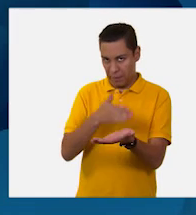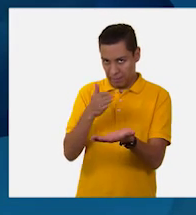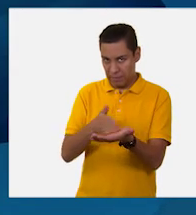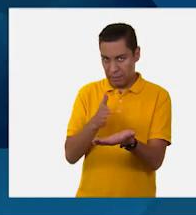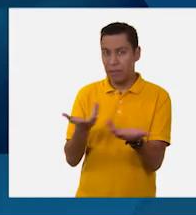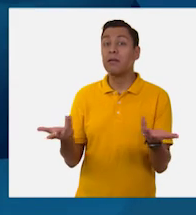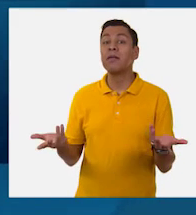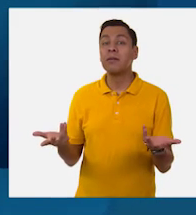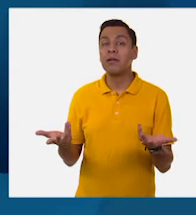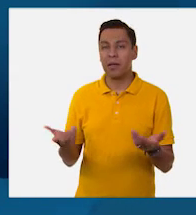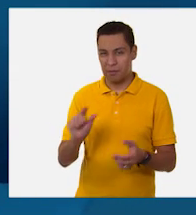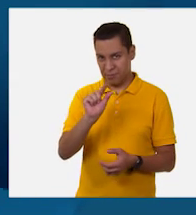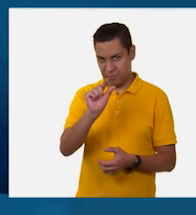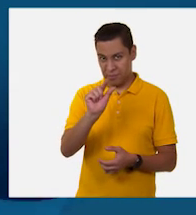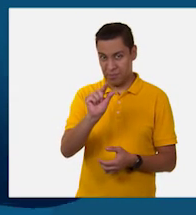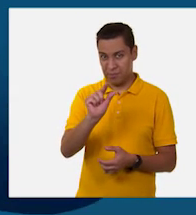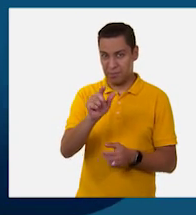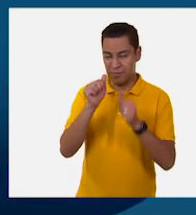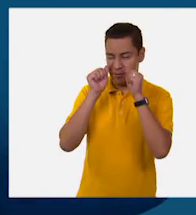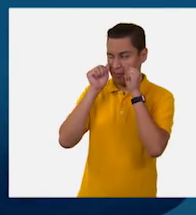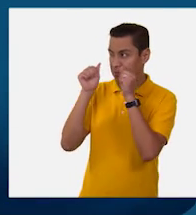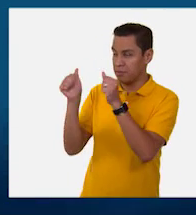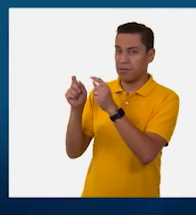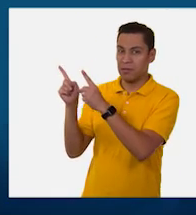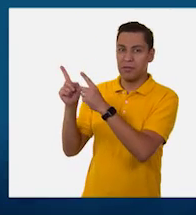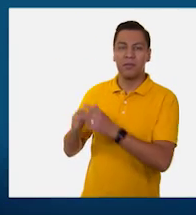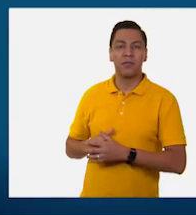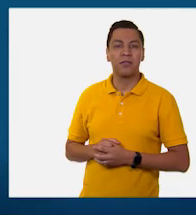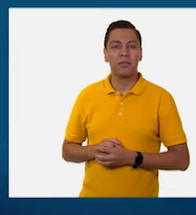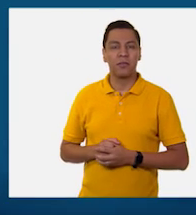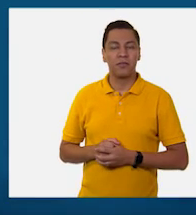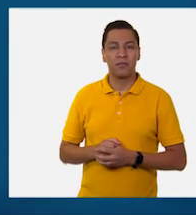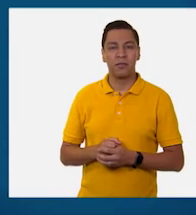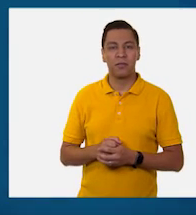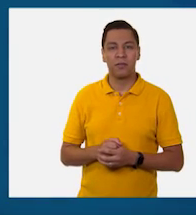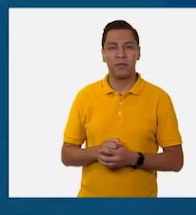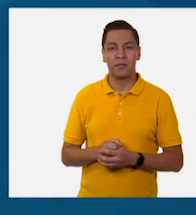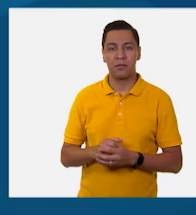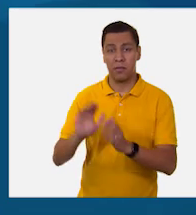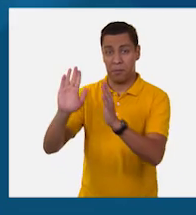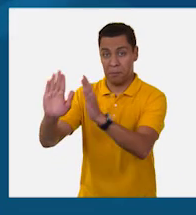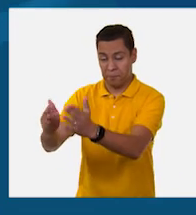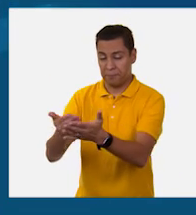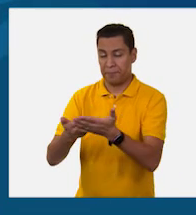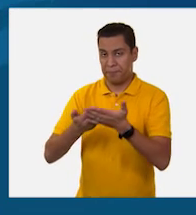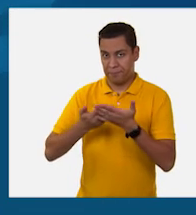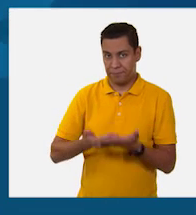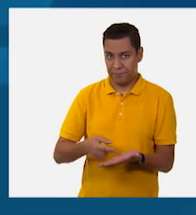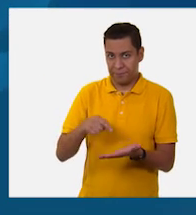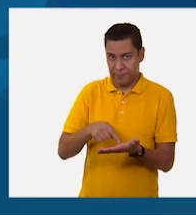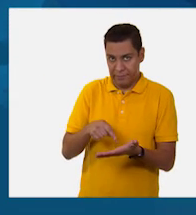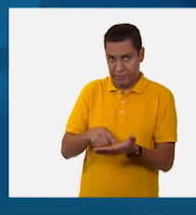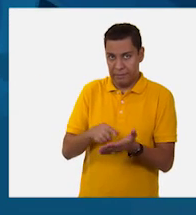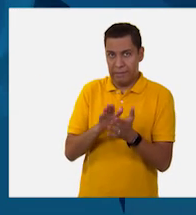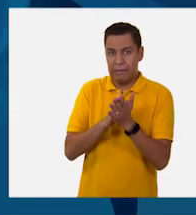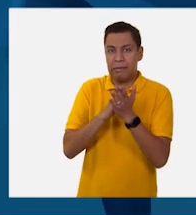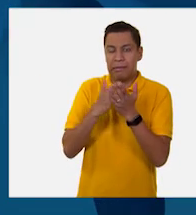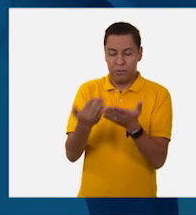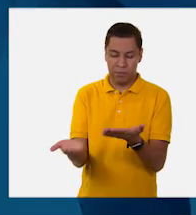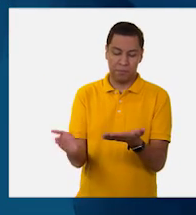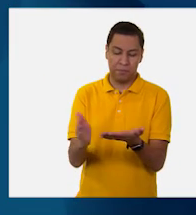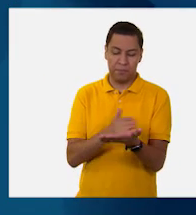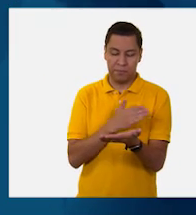vamos. Prevenidas y prevenidos en casa, con su libro de desafíos. Les explico. Miren, vamos a abrir nuestro